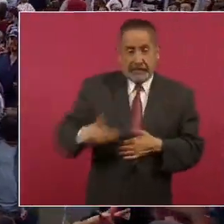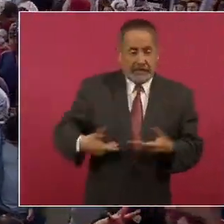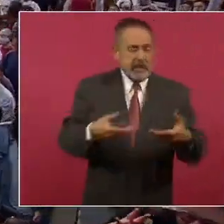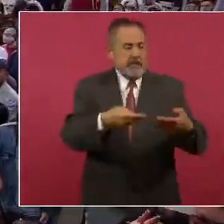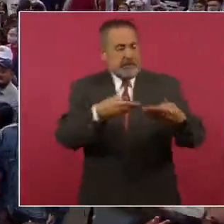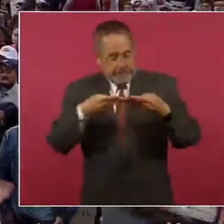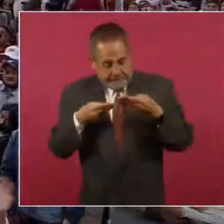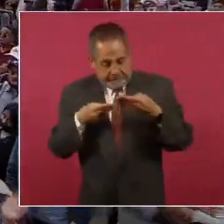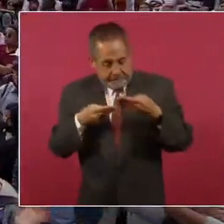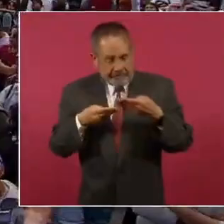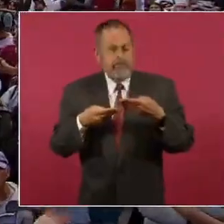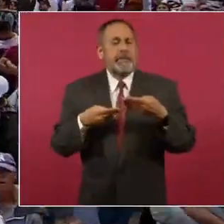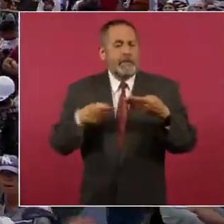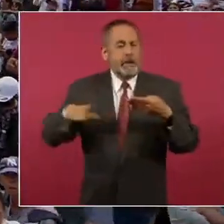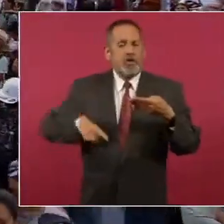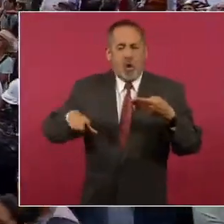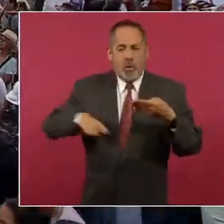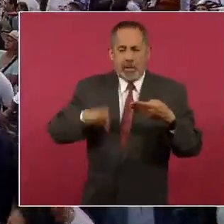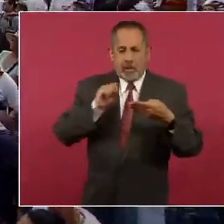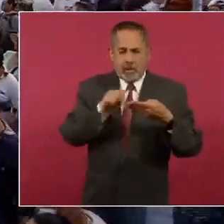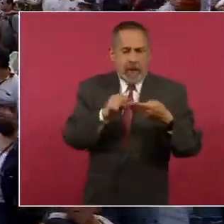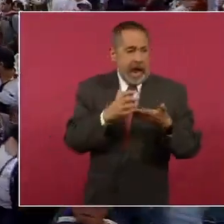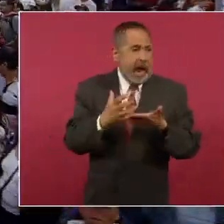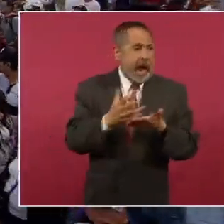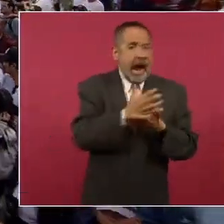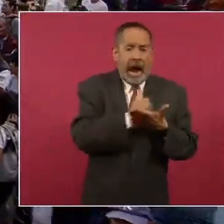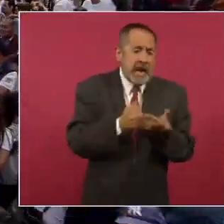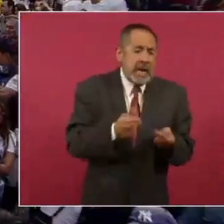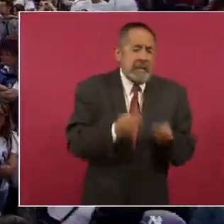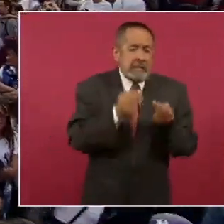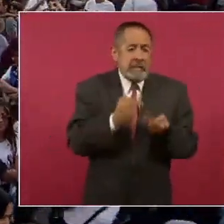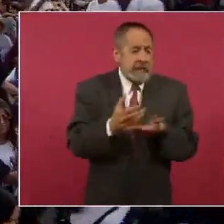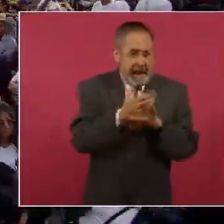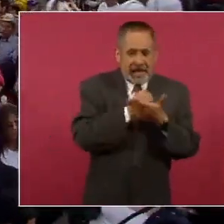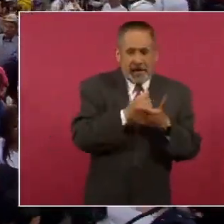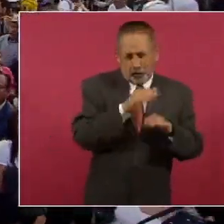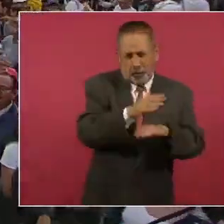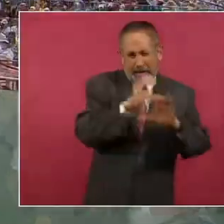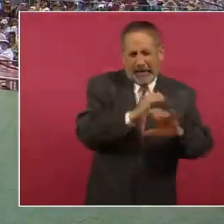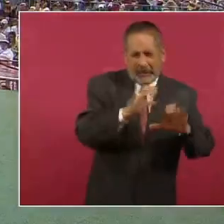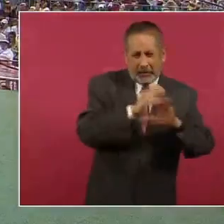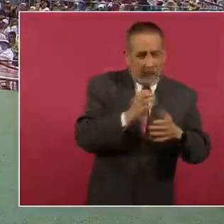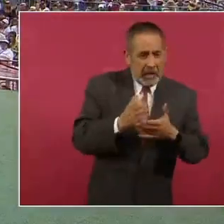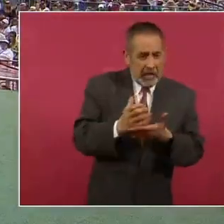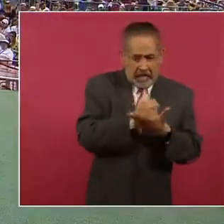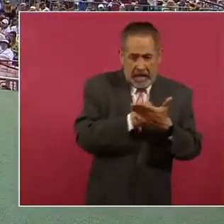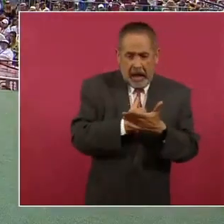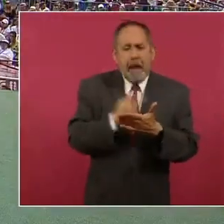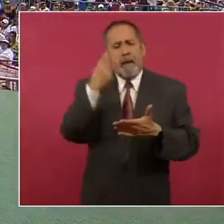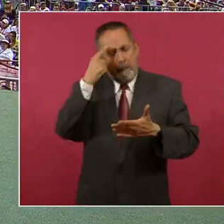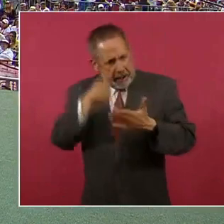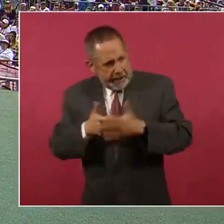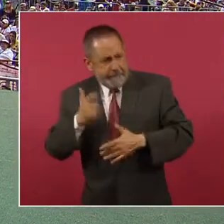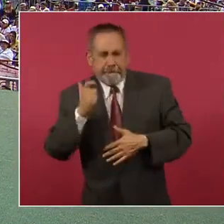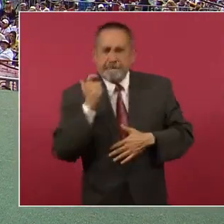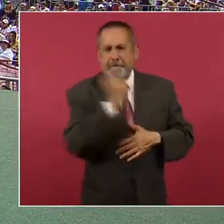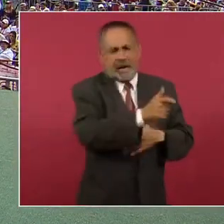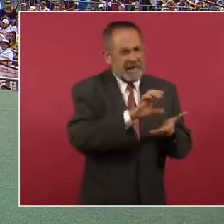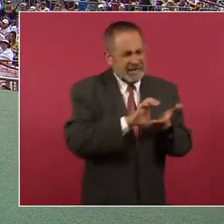que el gobierno destinara las posibles regalías de la obra al pago de